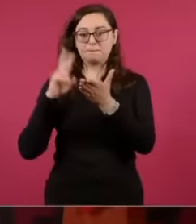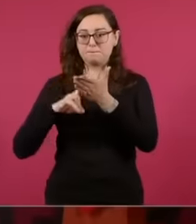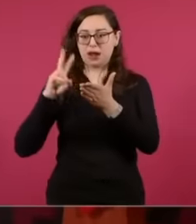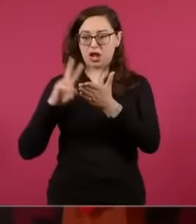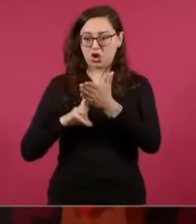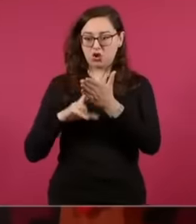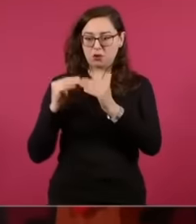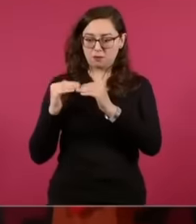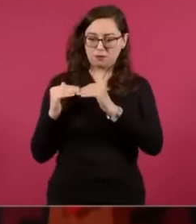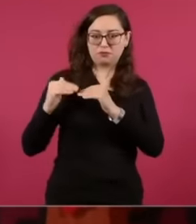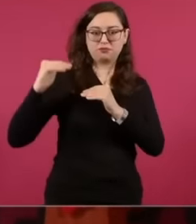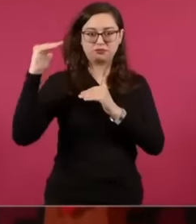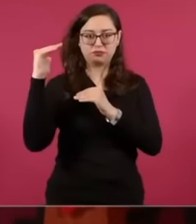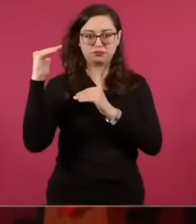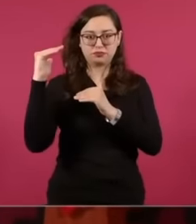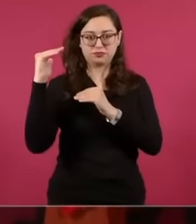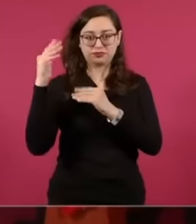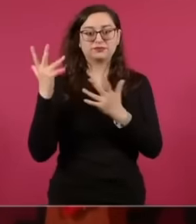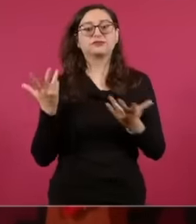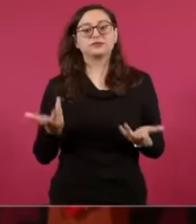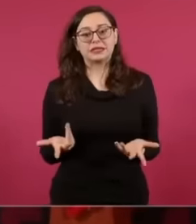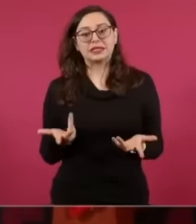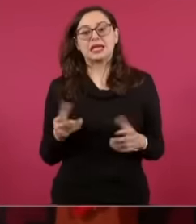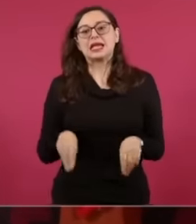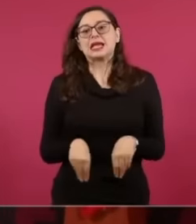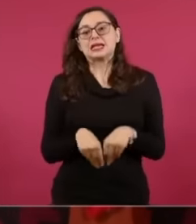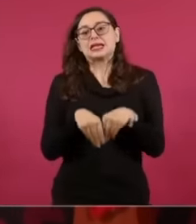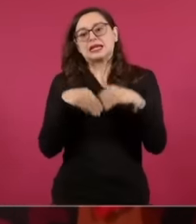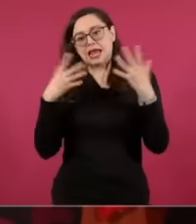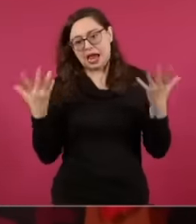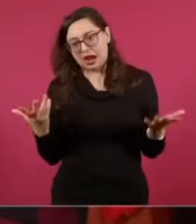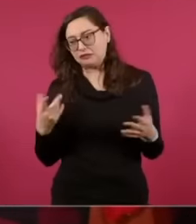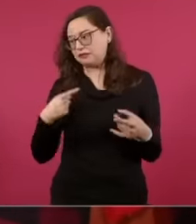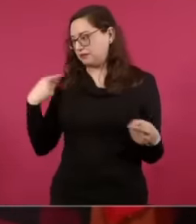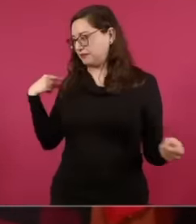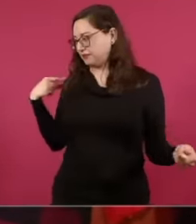estábamos en primer lugar a nivel mundial